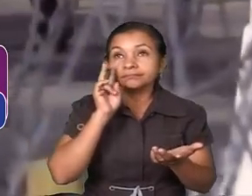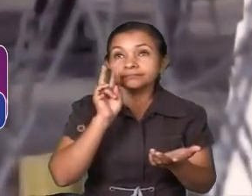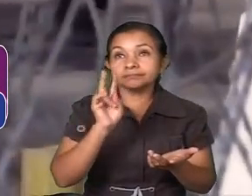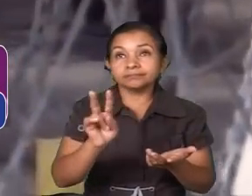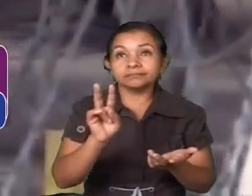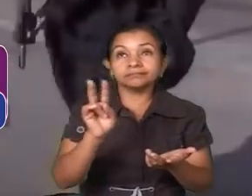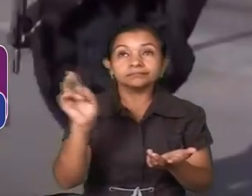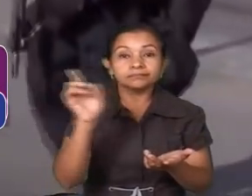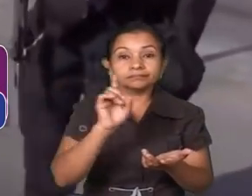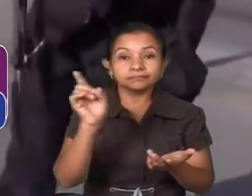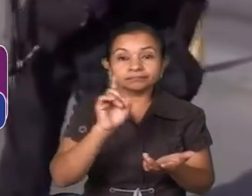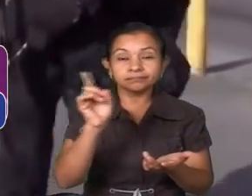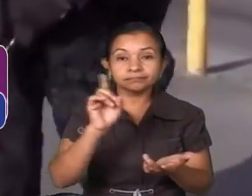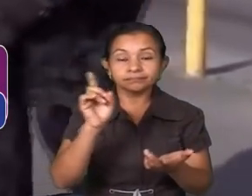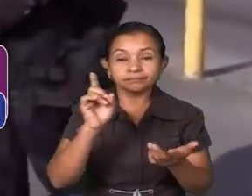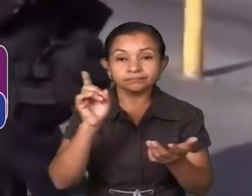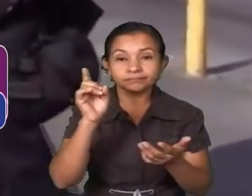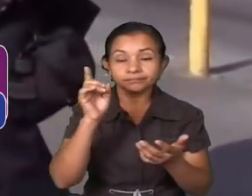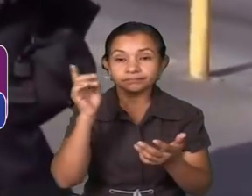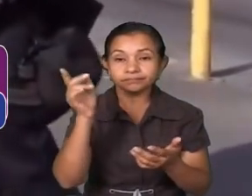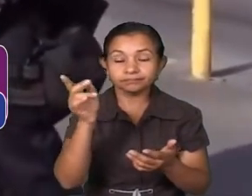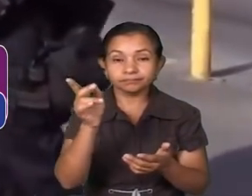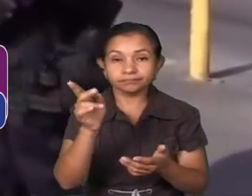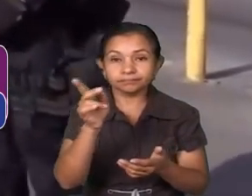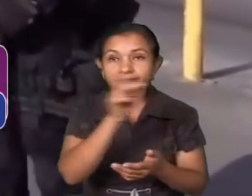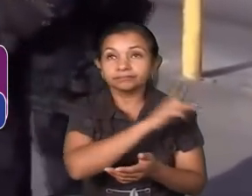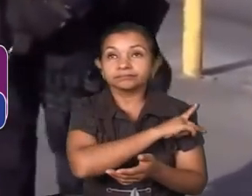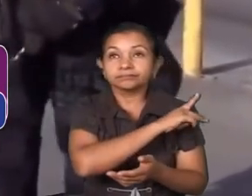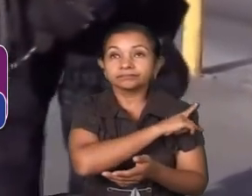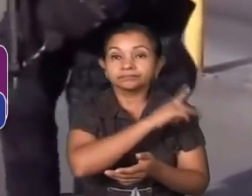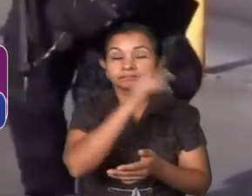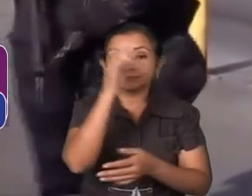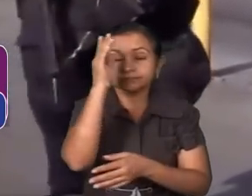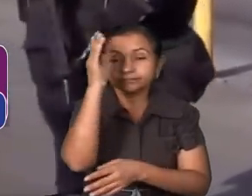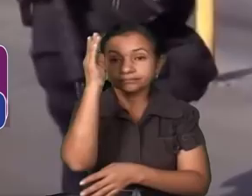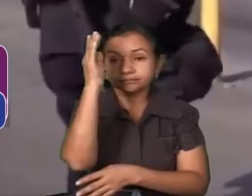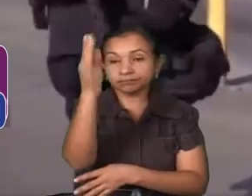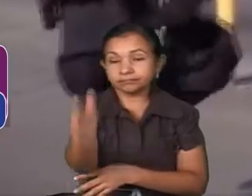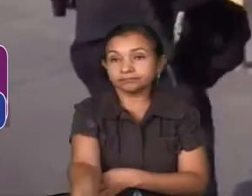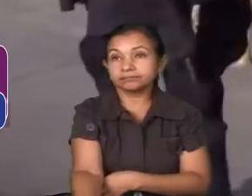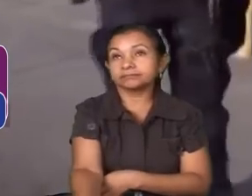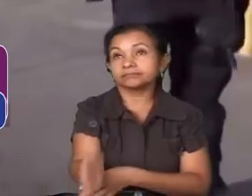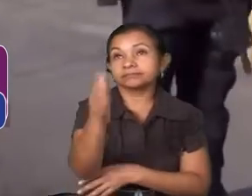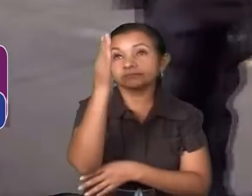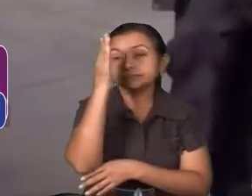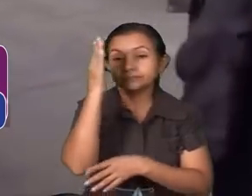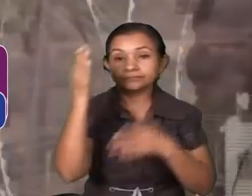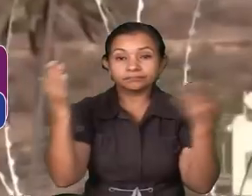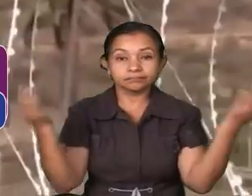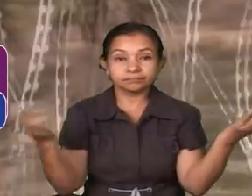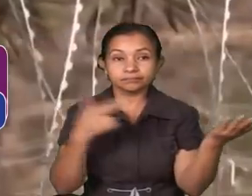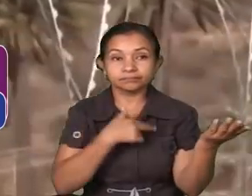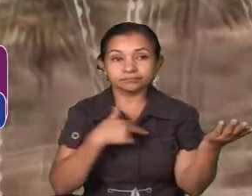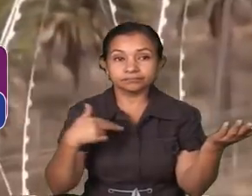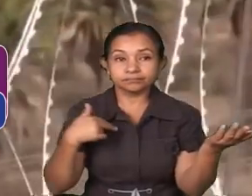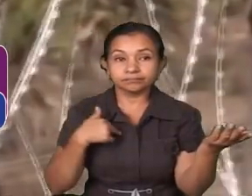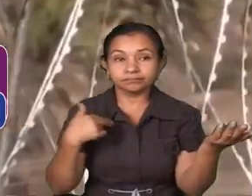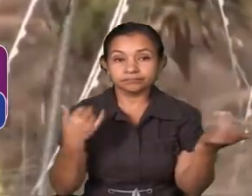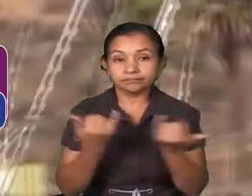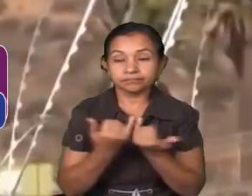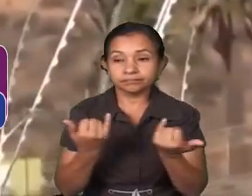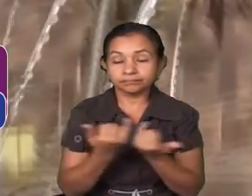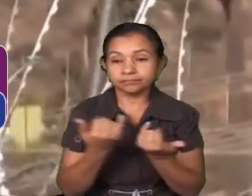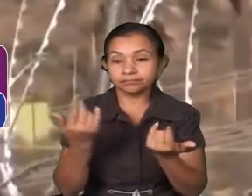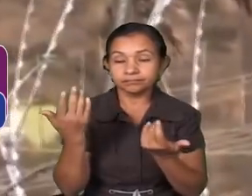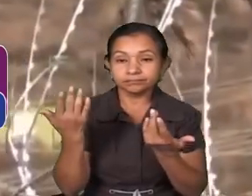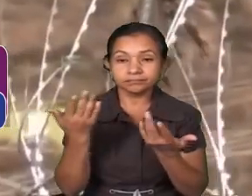viendo donde se despliega la Guardia Fronteriza, porque ellos entraron legalmente y iban, me imagino yo, hacia alguna terminal a